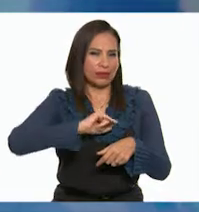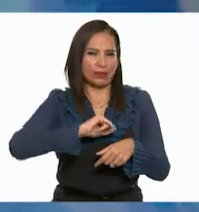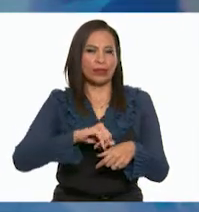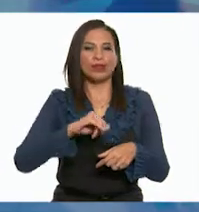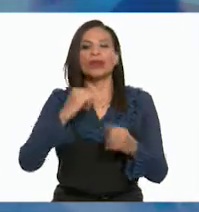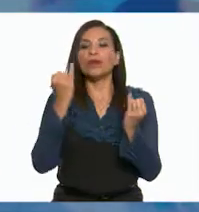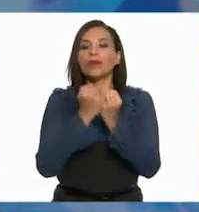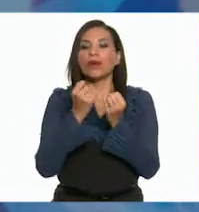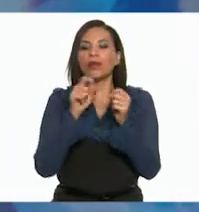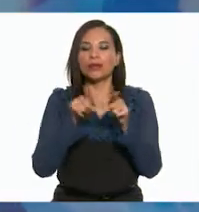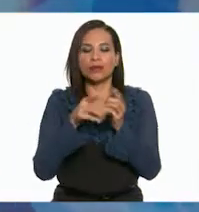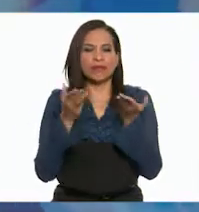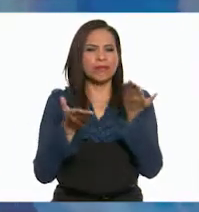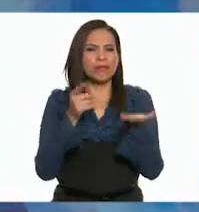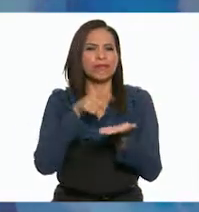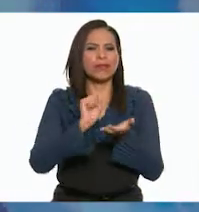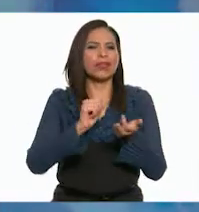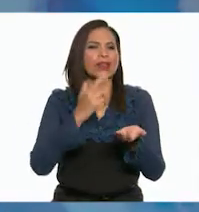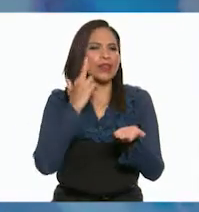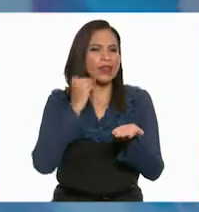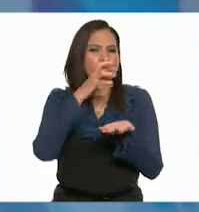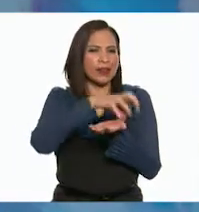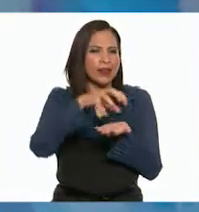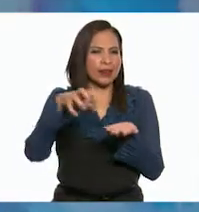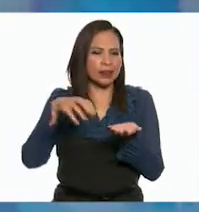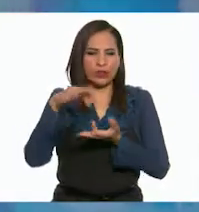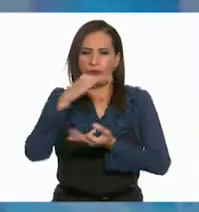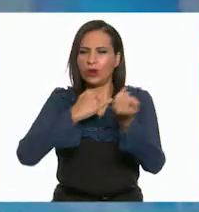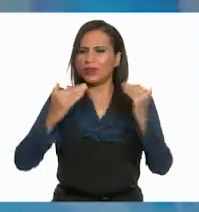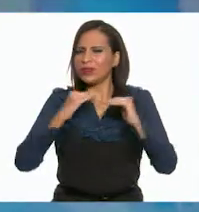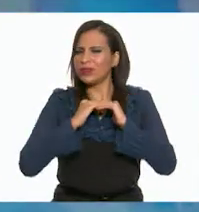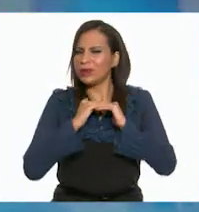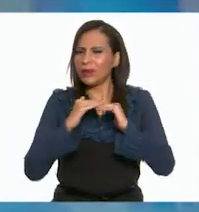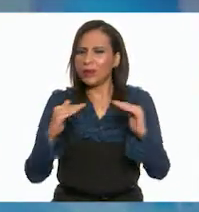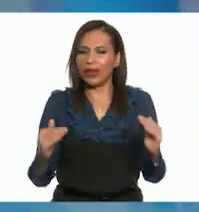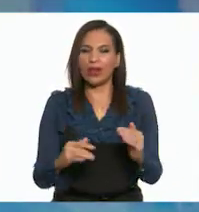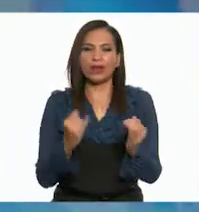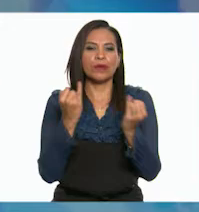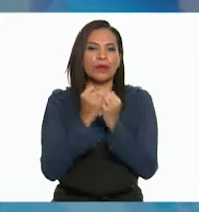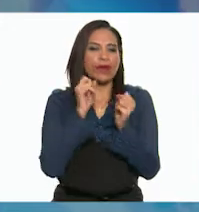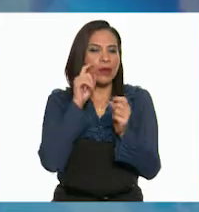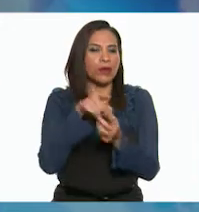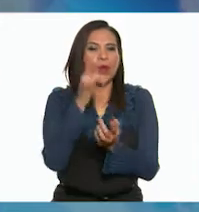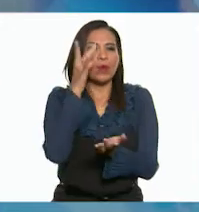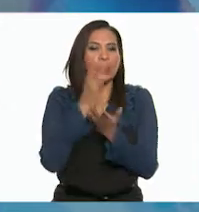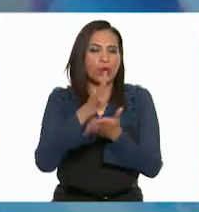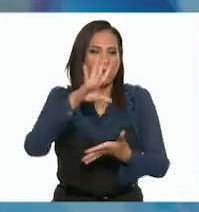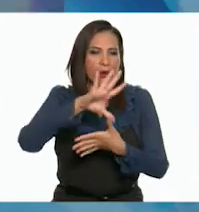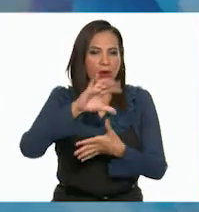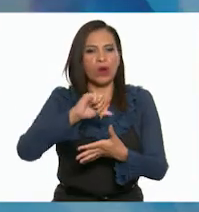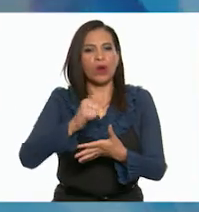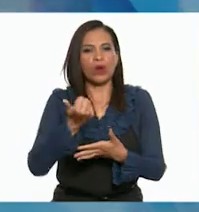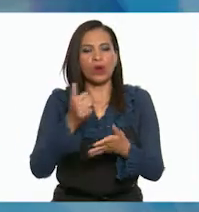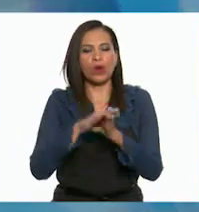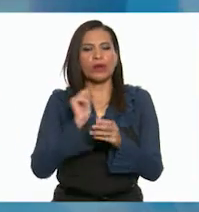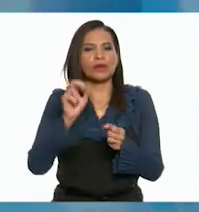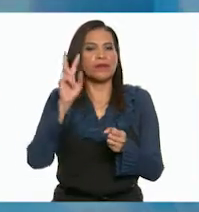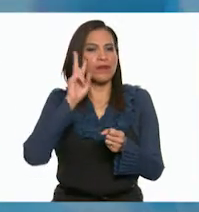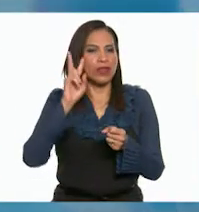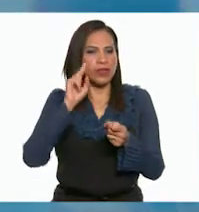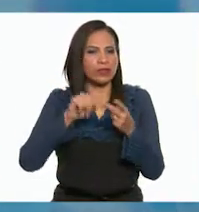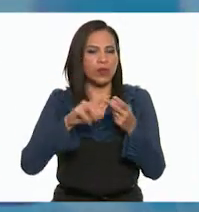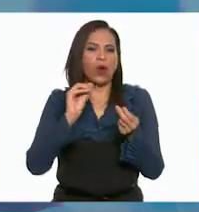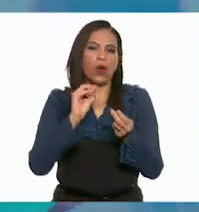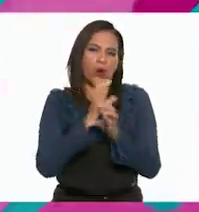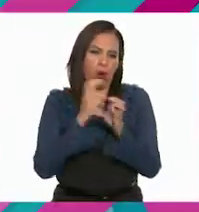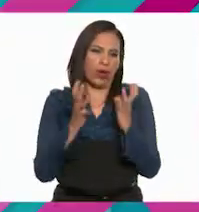lo mismo la distinción de castas, quedando todos iguales. Y solo distinguirá un americano de otro el vicio y la